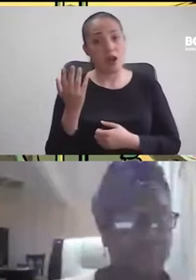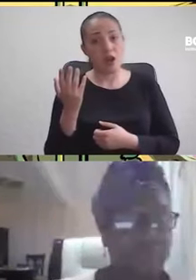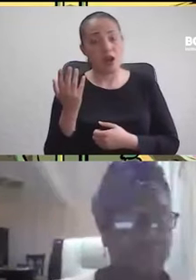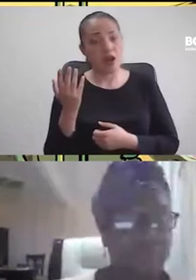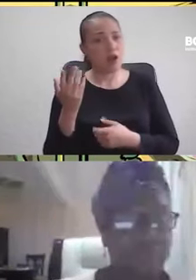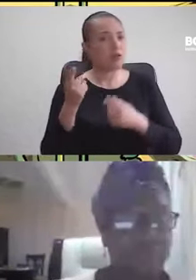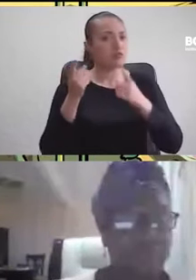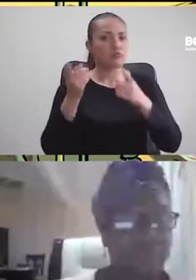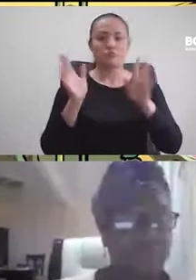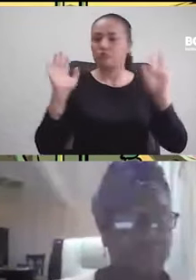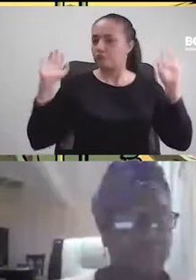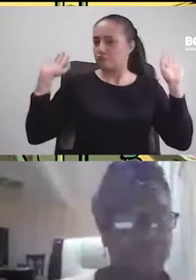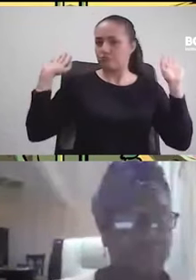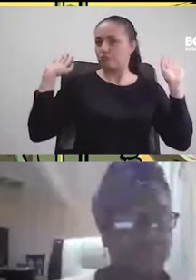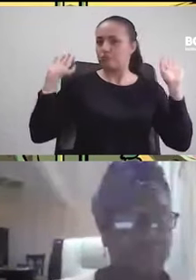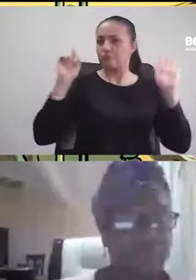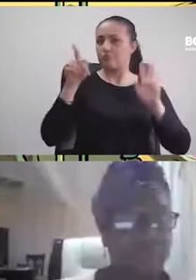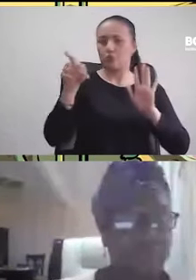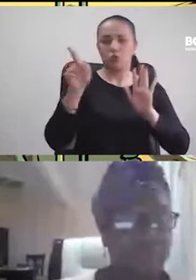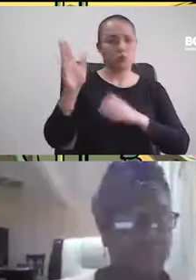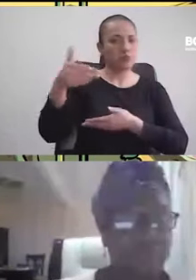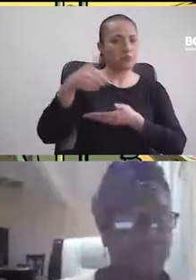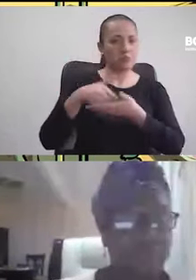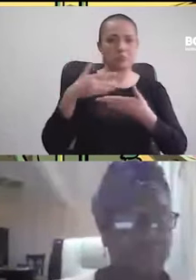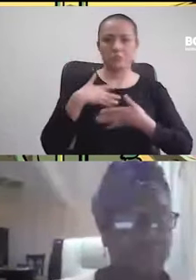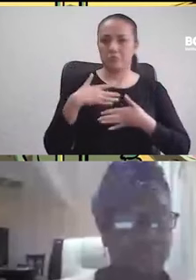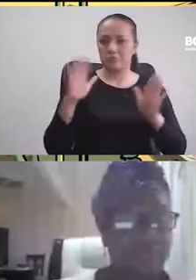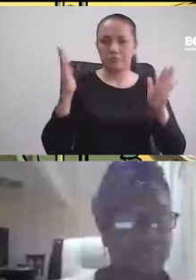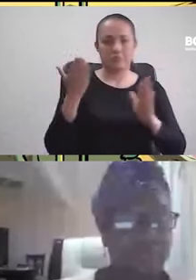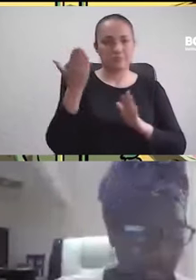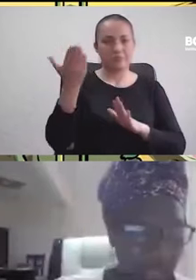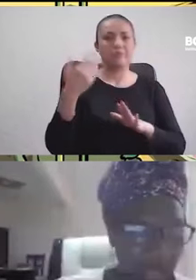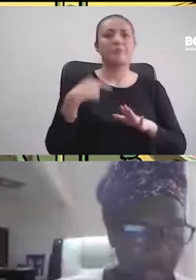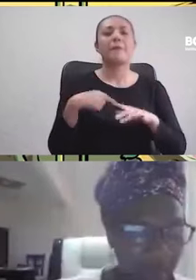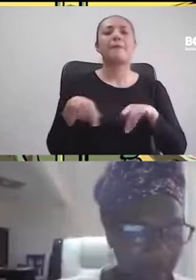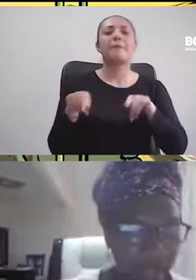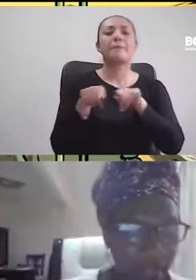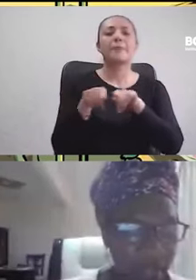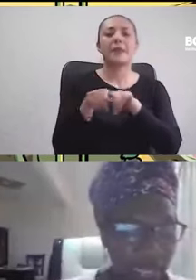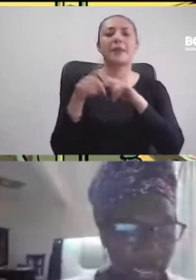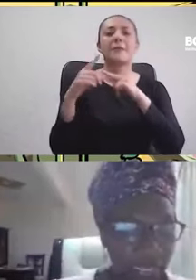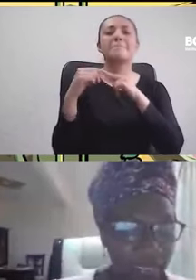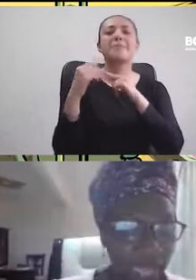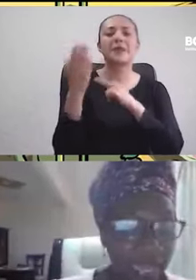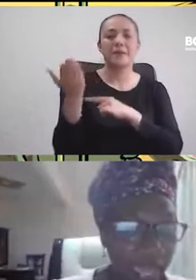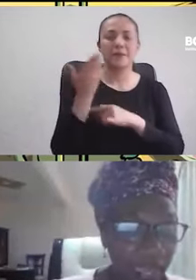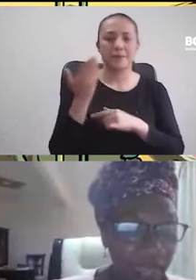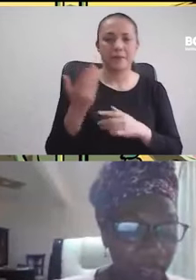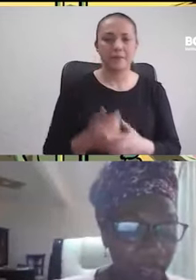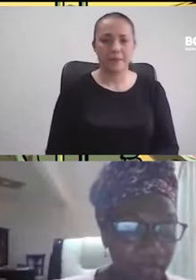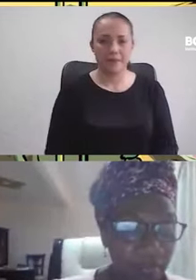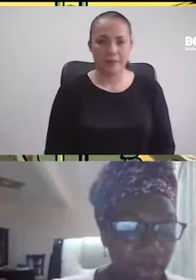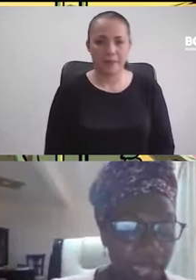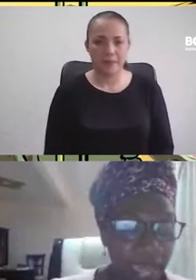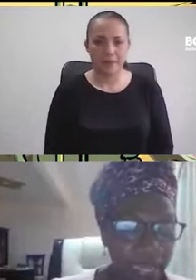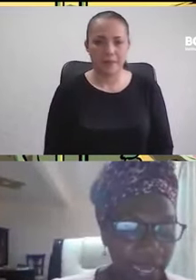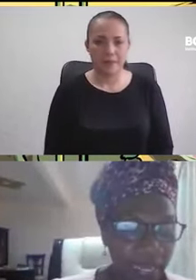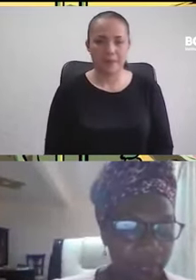Como me la pongas, mi prima hermana mía. Mira, tené ya que